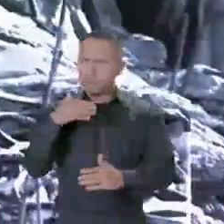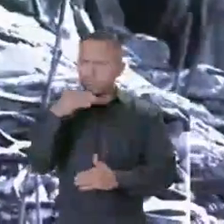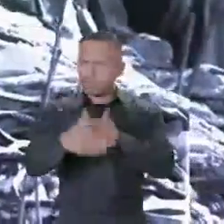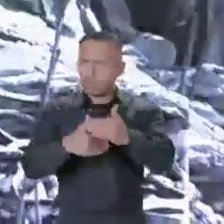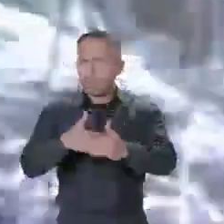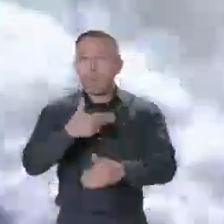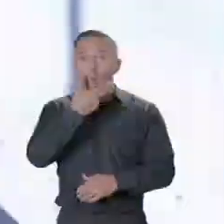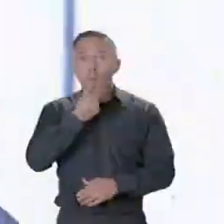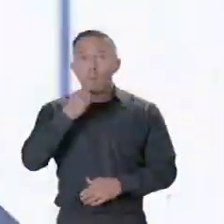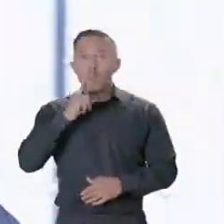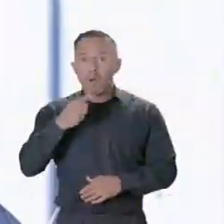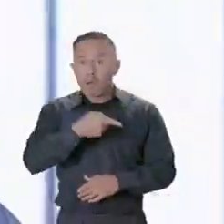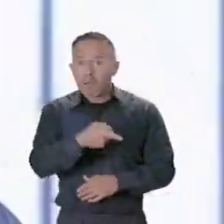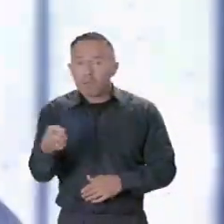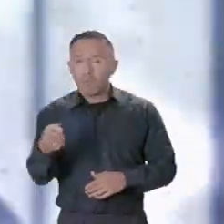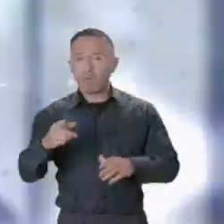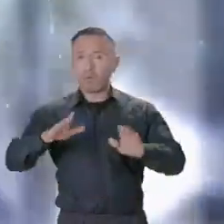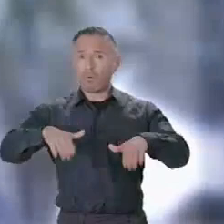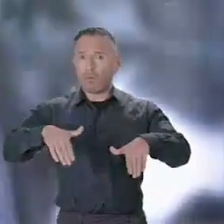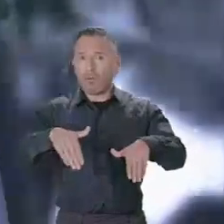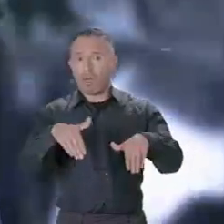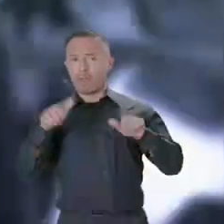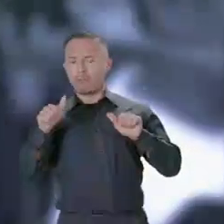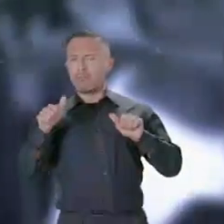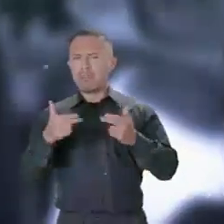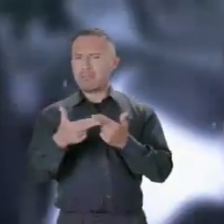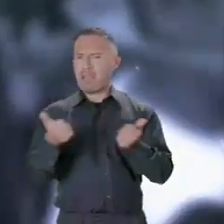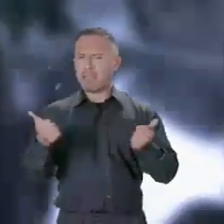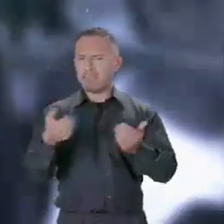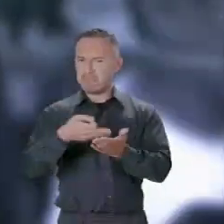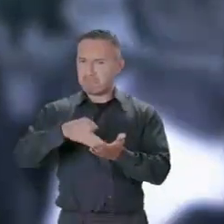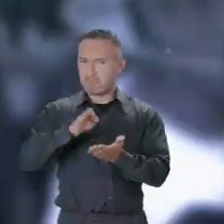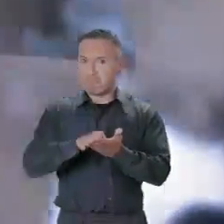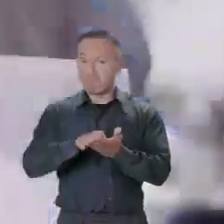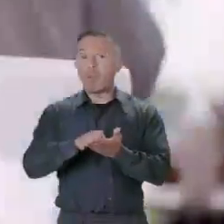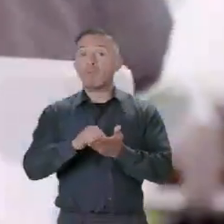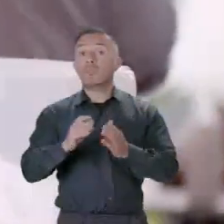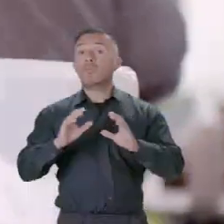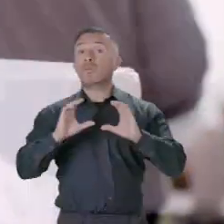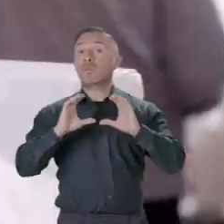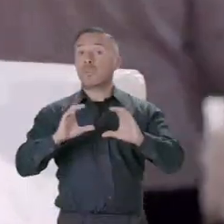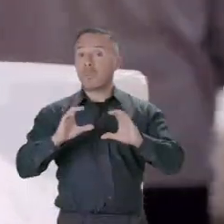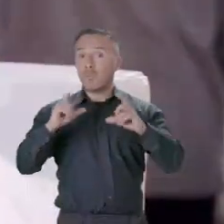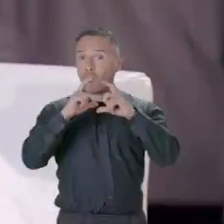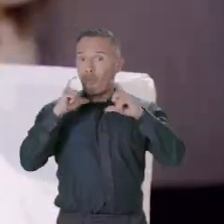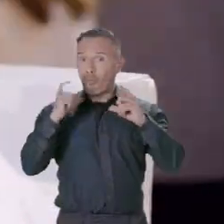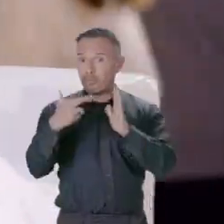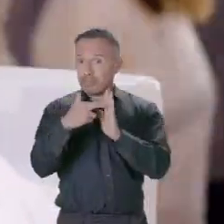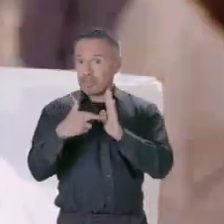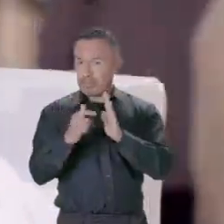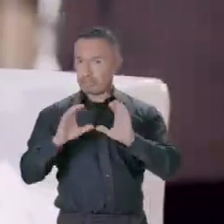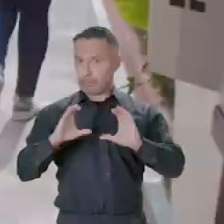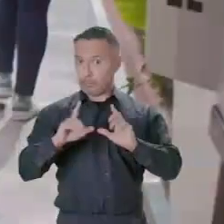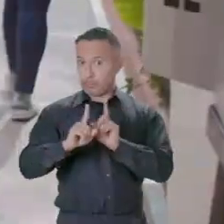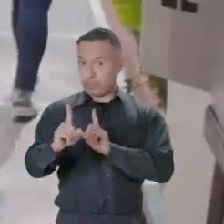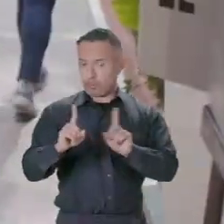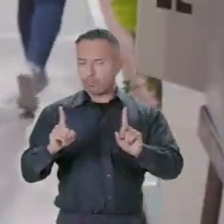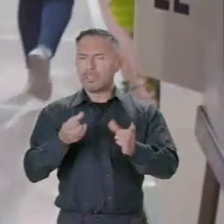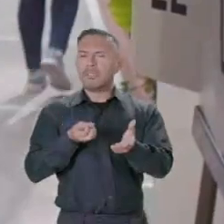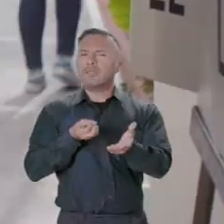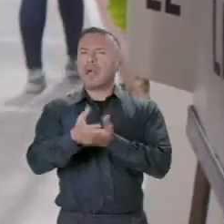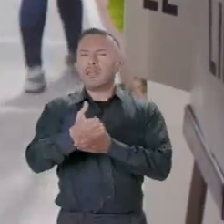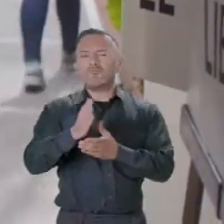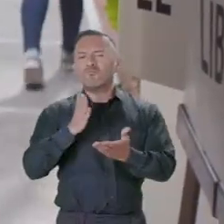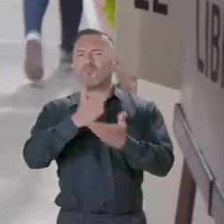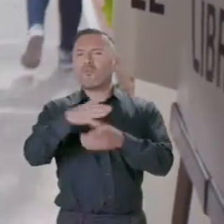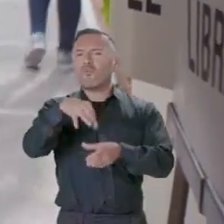siguiera adelante, ninguna de ellas, ninguno de ellos se echó para atrás. Con las medidas sanitarias pertinentes, sal y elige a quienes ocuparán los